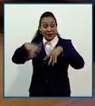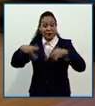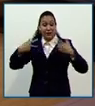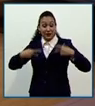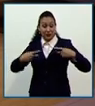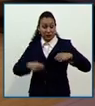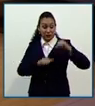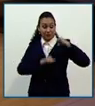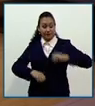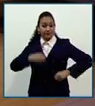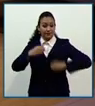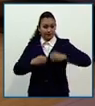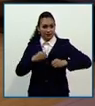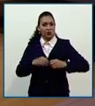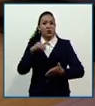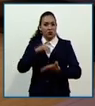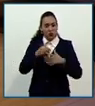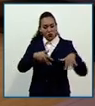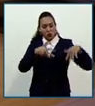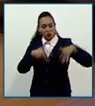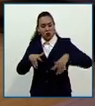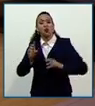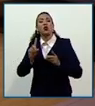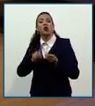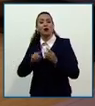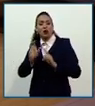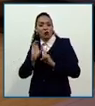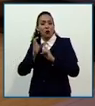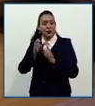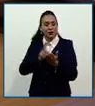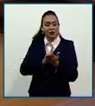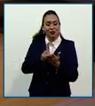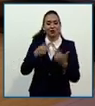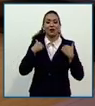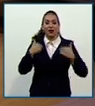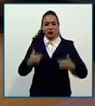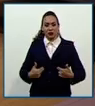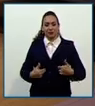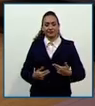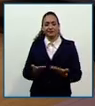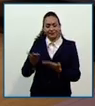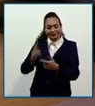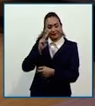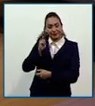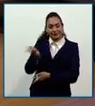Judicial de la Federación en la Comisión Nacional de Derechos Humanos.